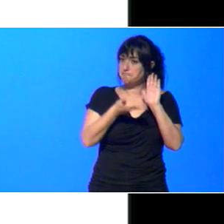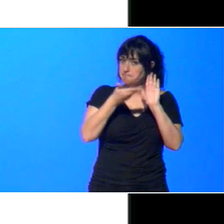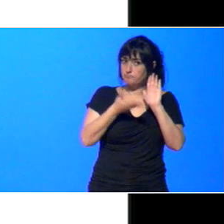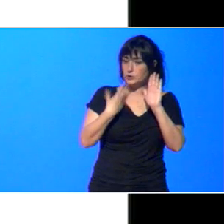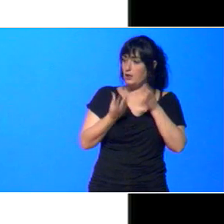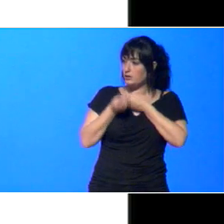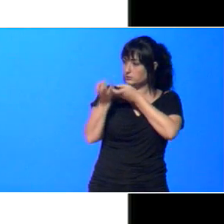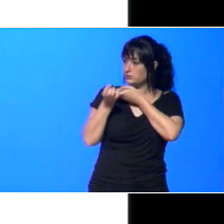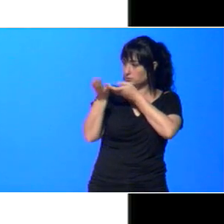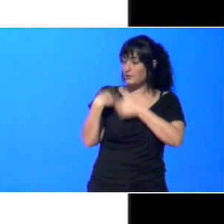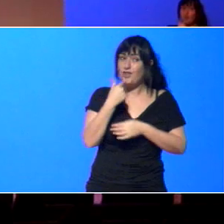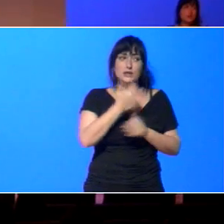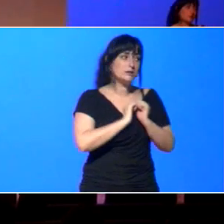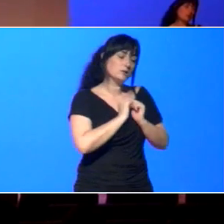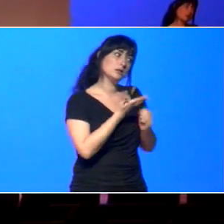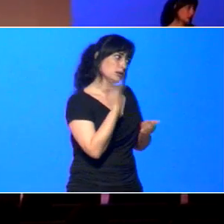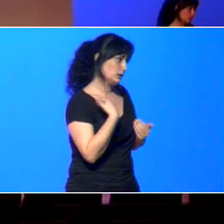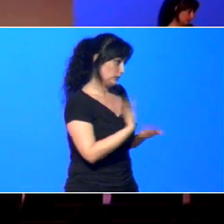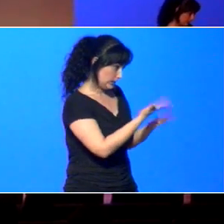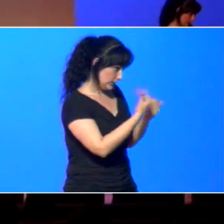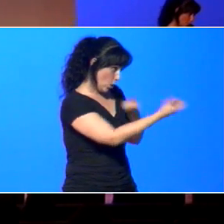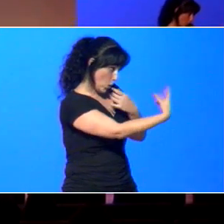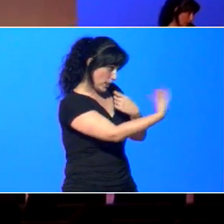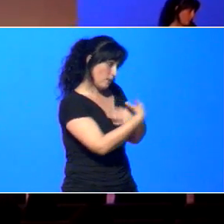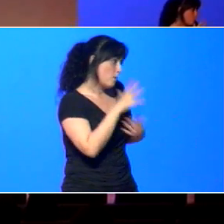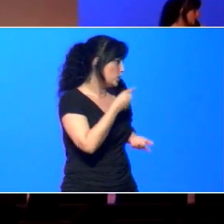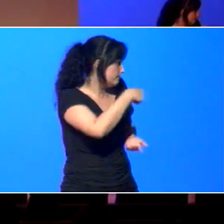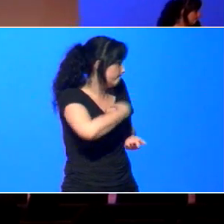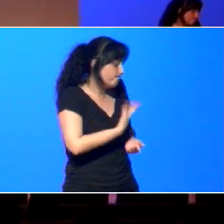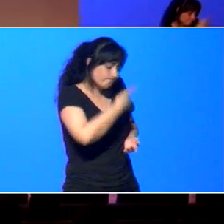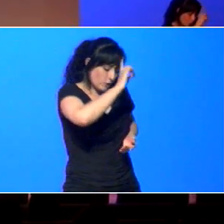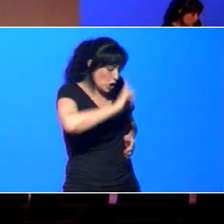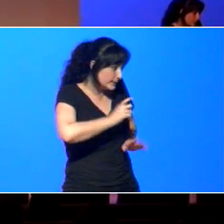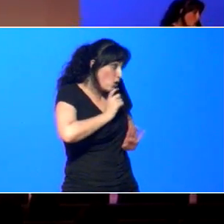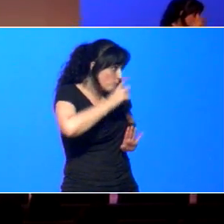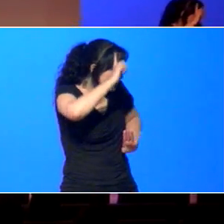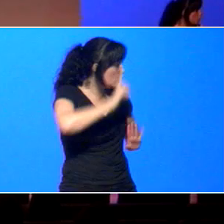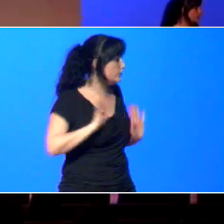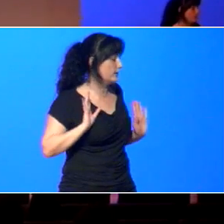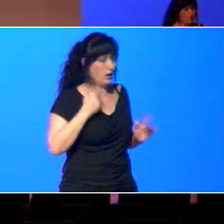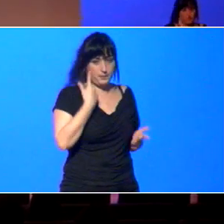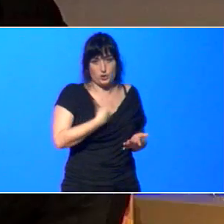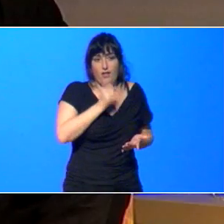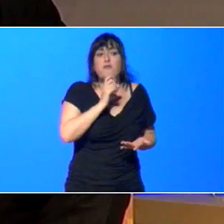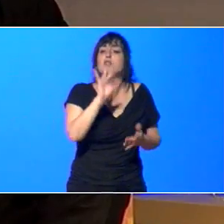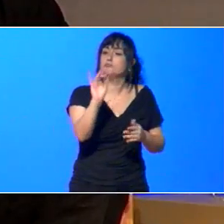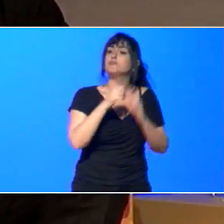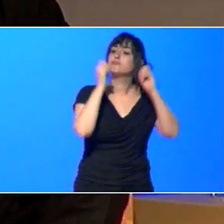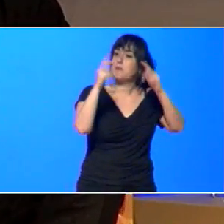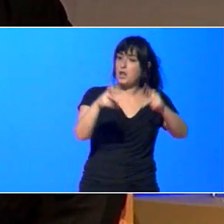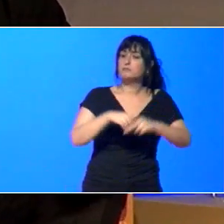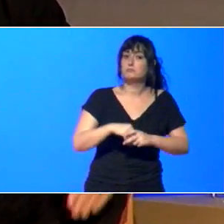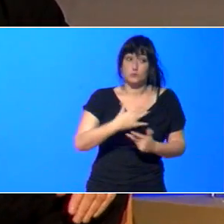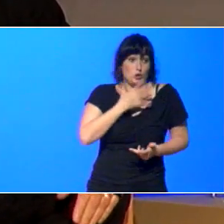usted claves, porque no sabemos cómo hacerlo, ¿no? No es que sea difícil, bueno, vale, de acuerdo, es posible,